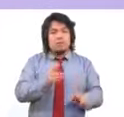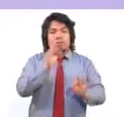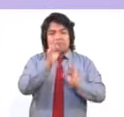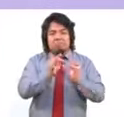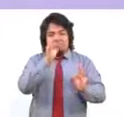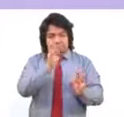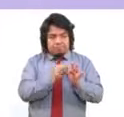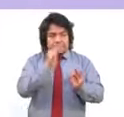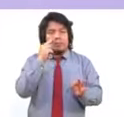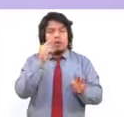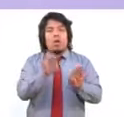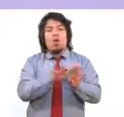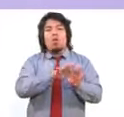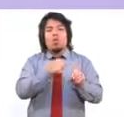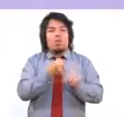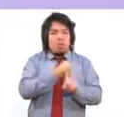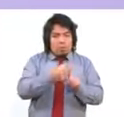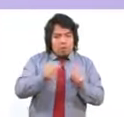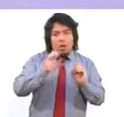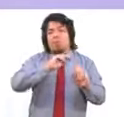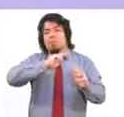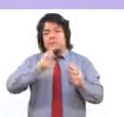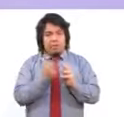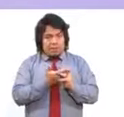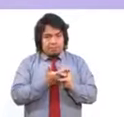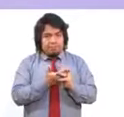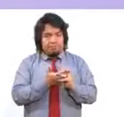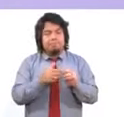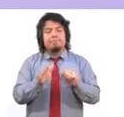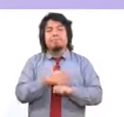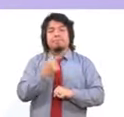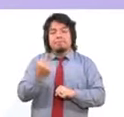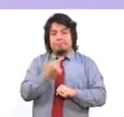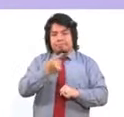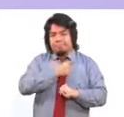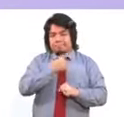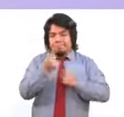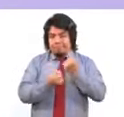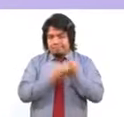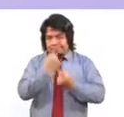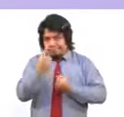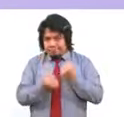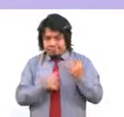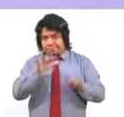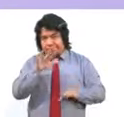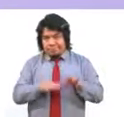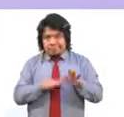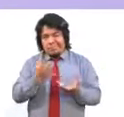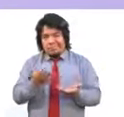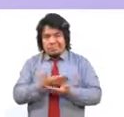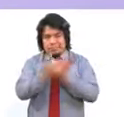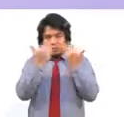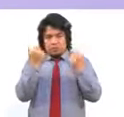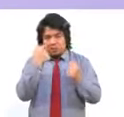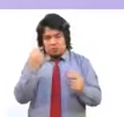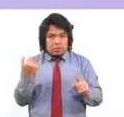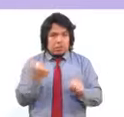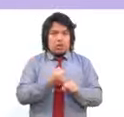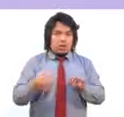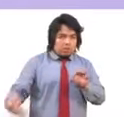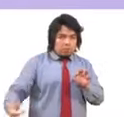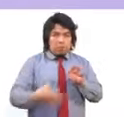asuntos de violencia de feminicidio, ya que no obstante, hay casos en los que no es posible resarcir íntegramente